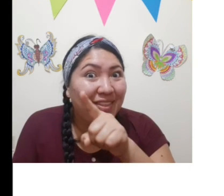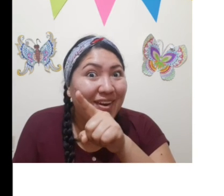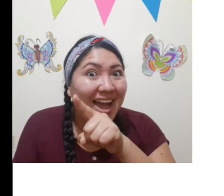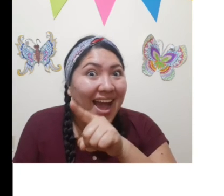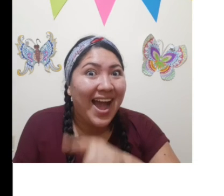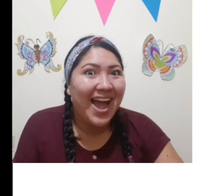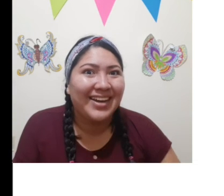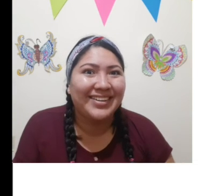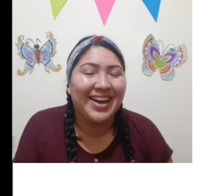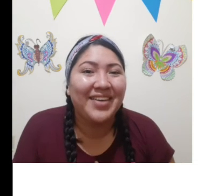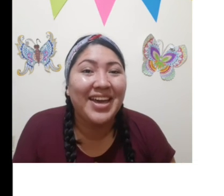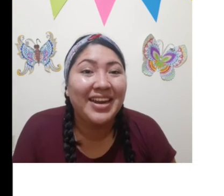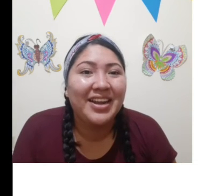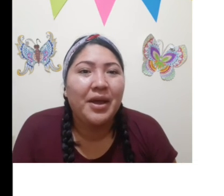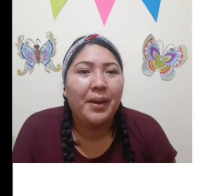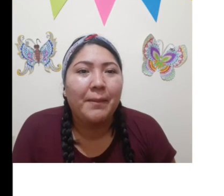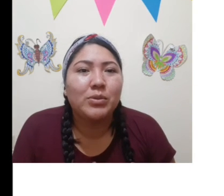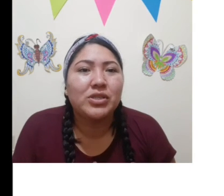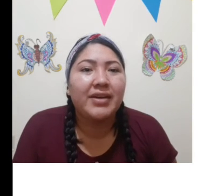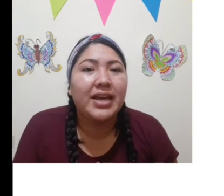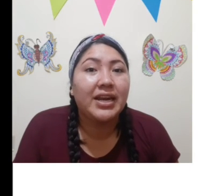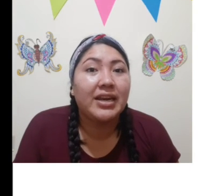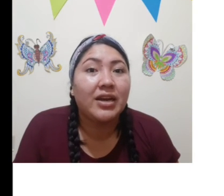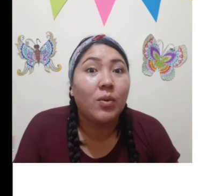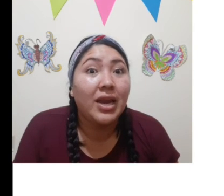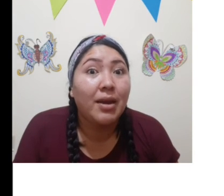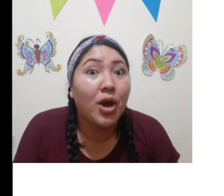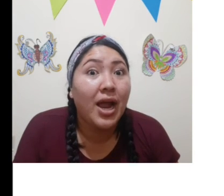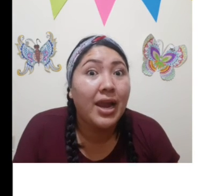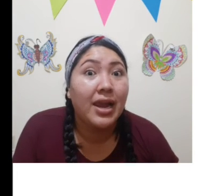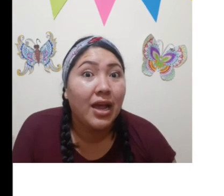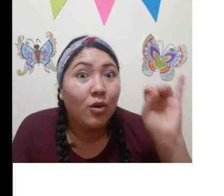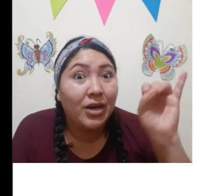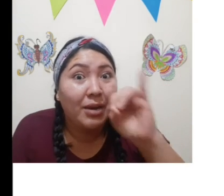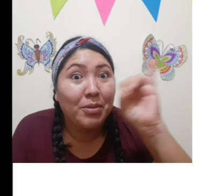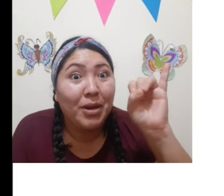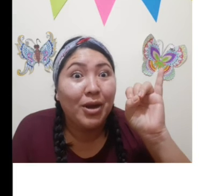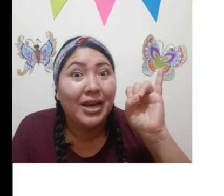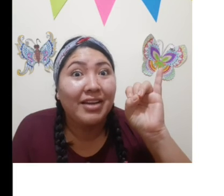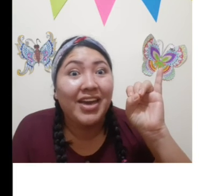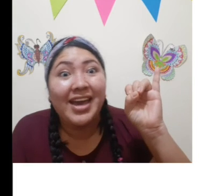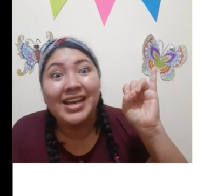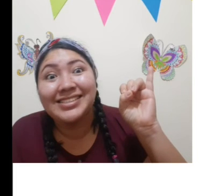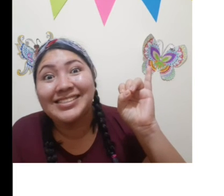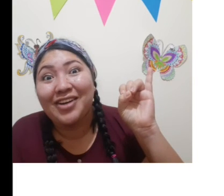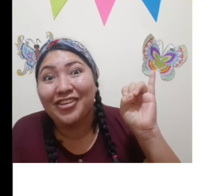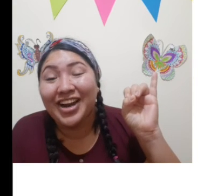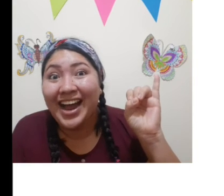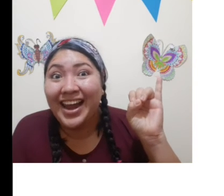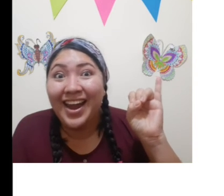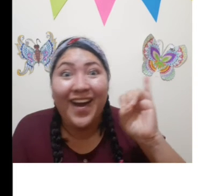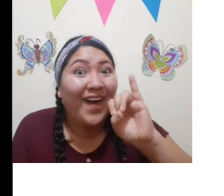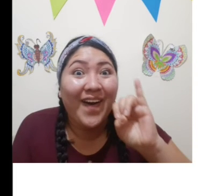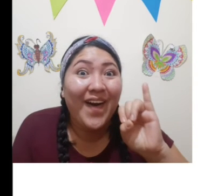observadora a ver vamos a ver cuál es la vocal cuál es la primera vocal que ves la